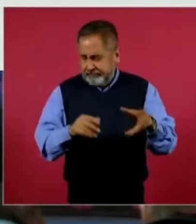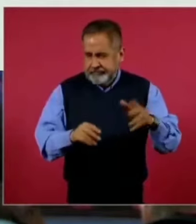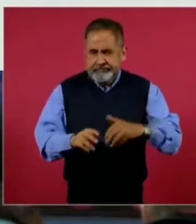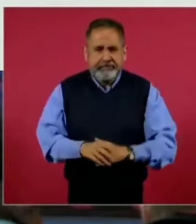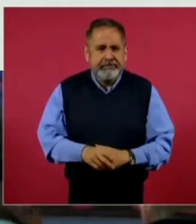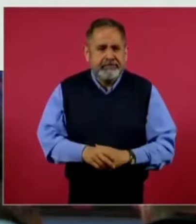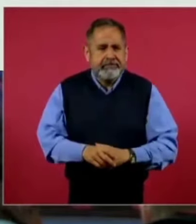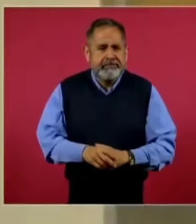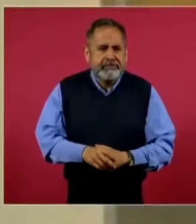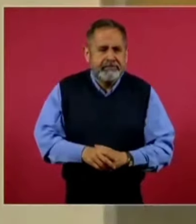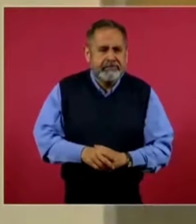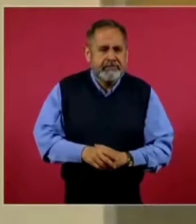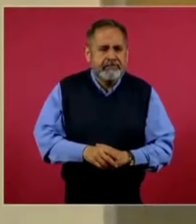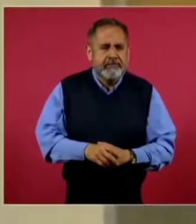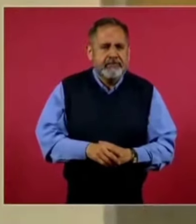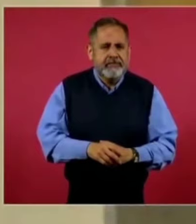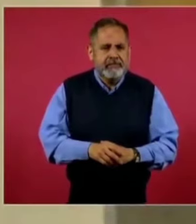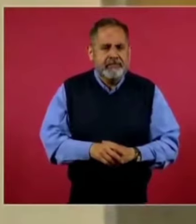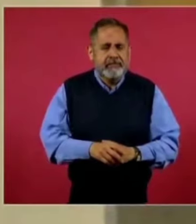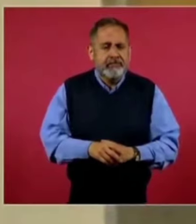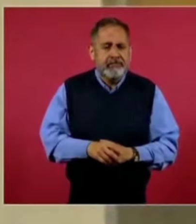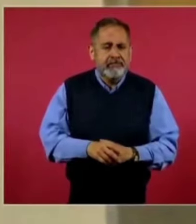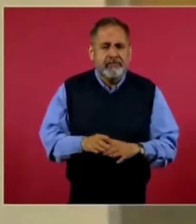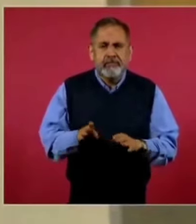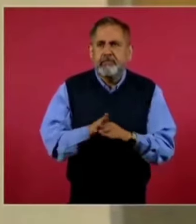Fue como en el